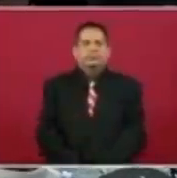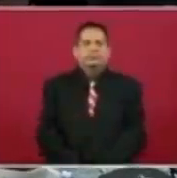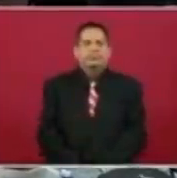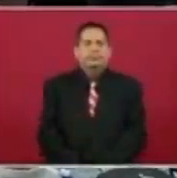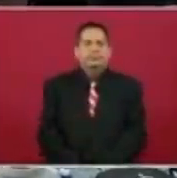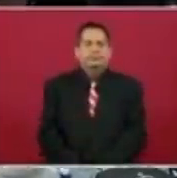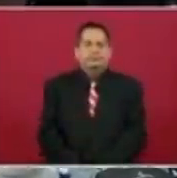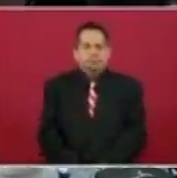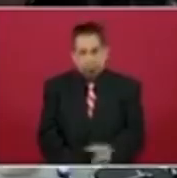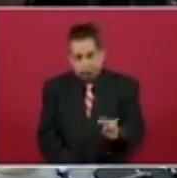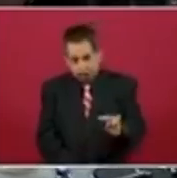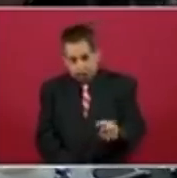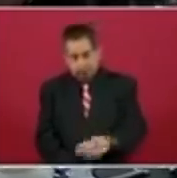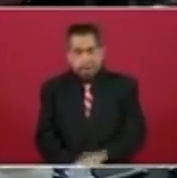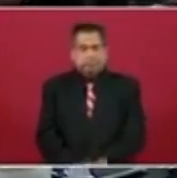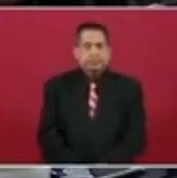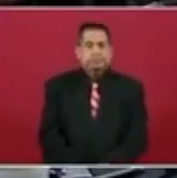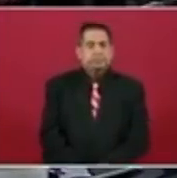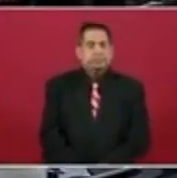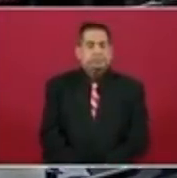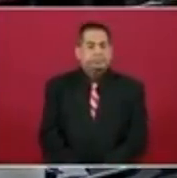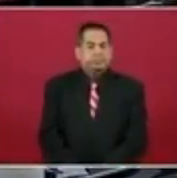A ver.